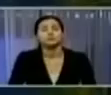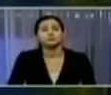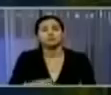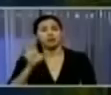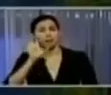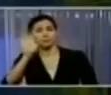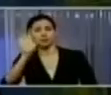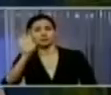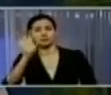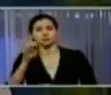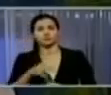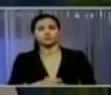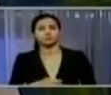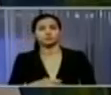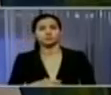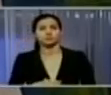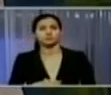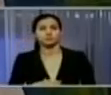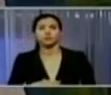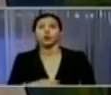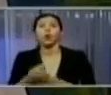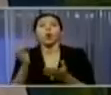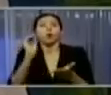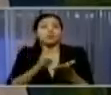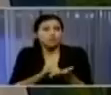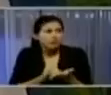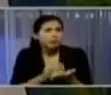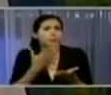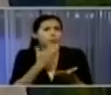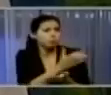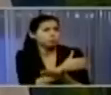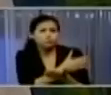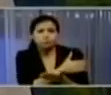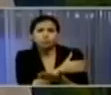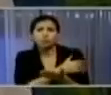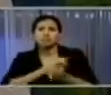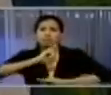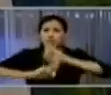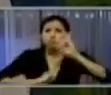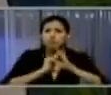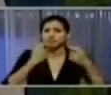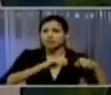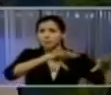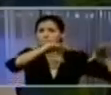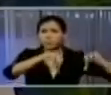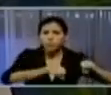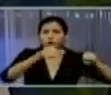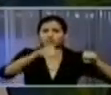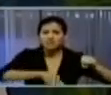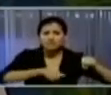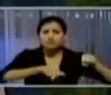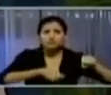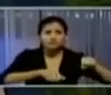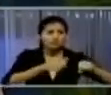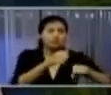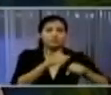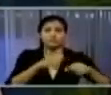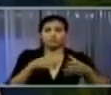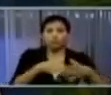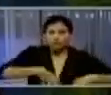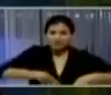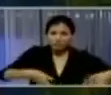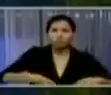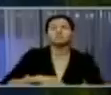patria fuera dominada otra vez por la derecha internacional y esta oligarquía, desaparecería